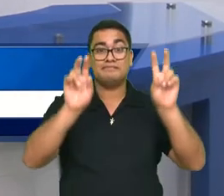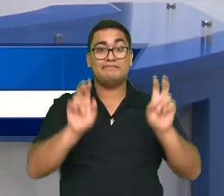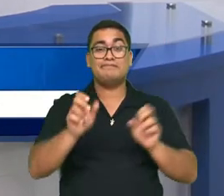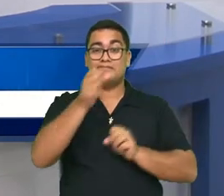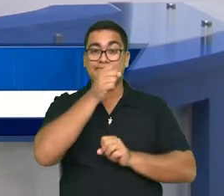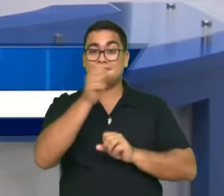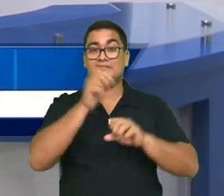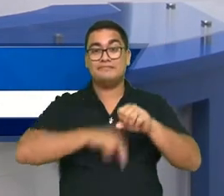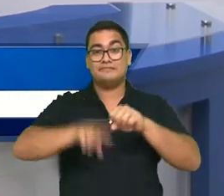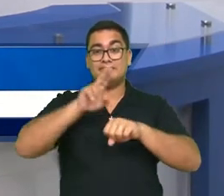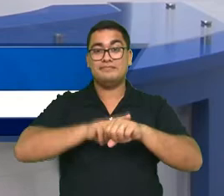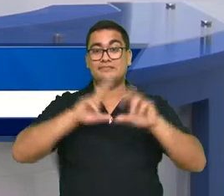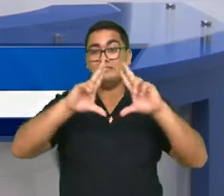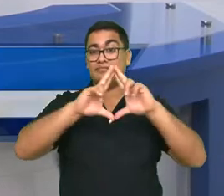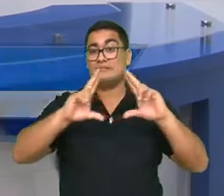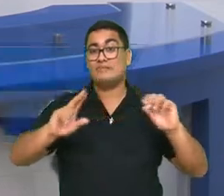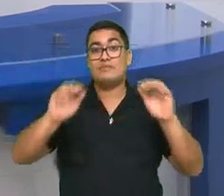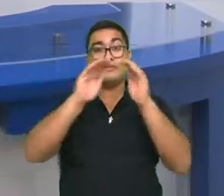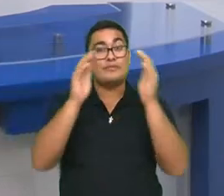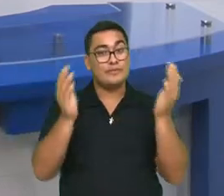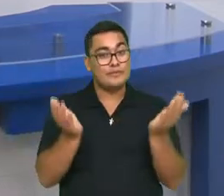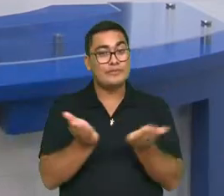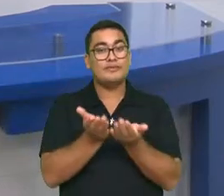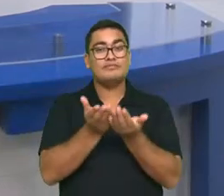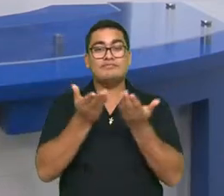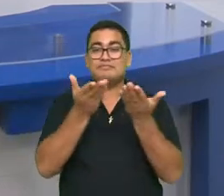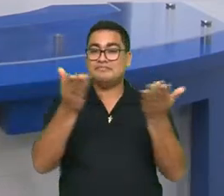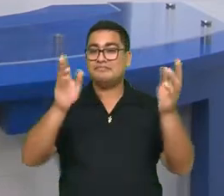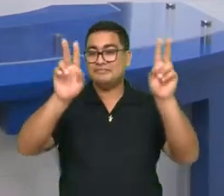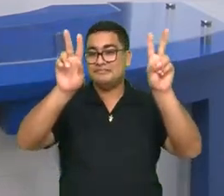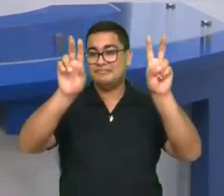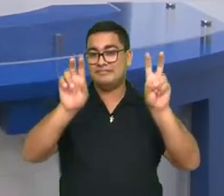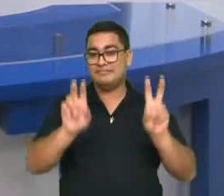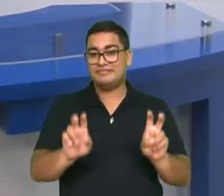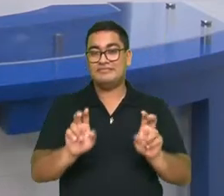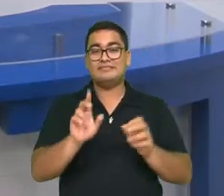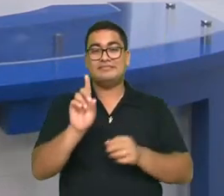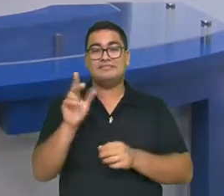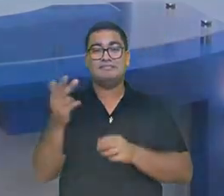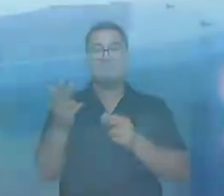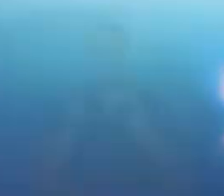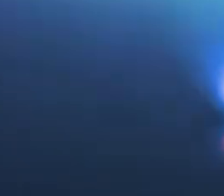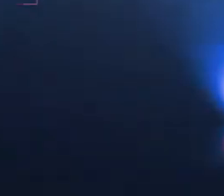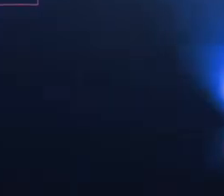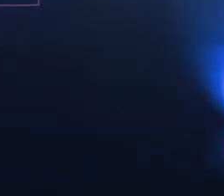e internacionales. A continuación los titulares de este 18 de noviembre.